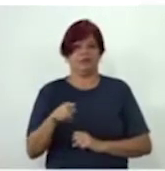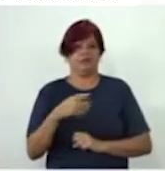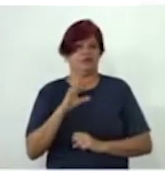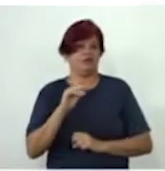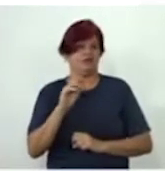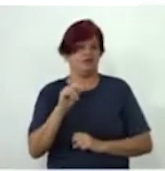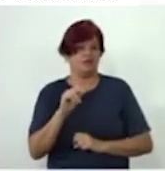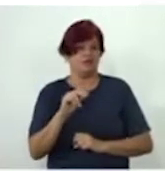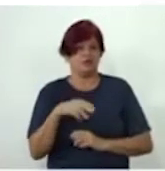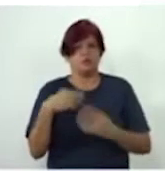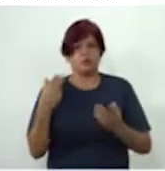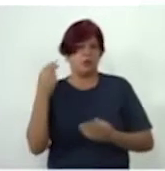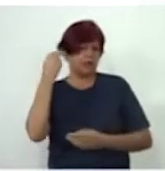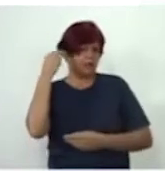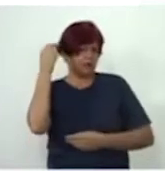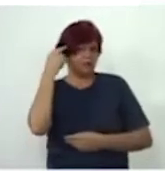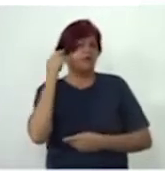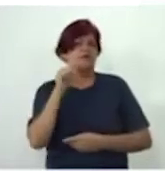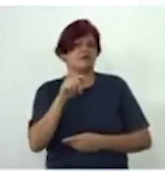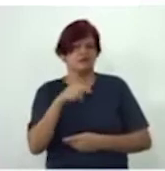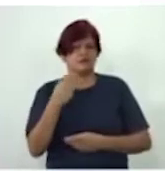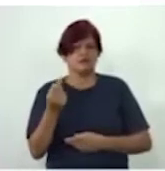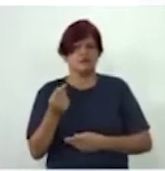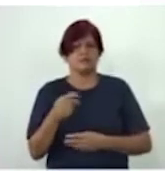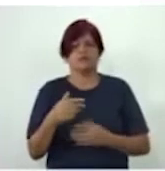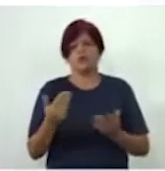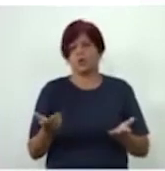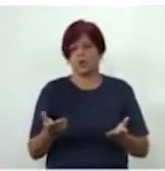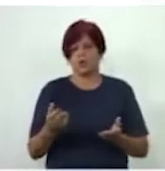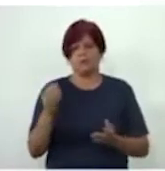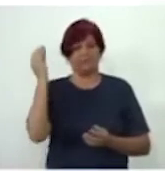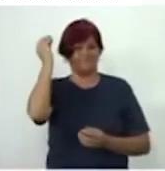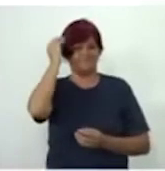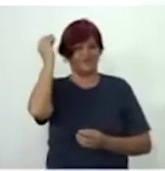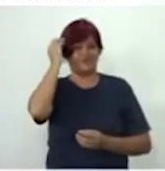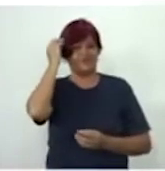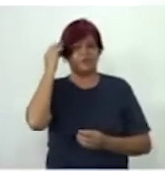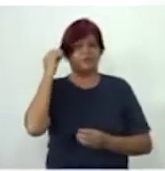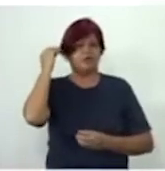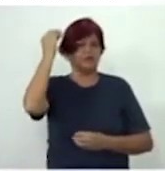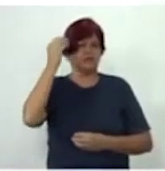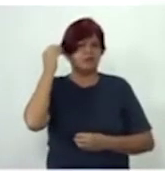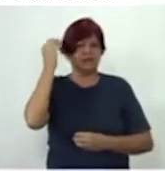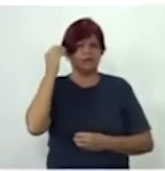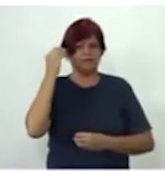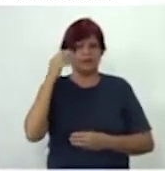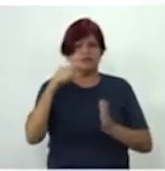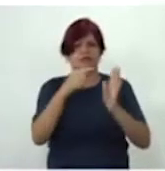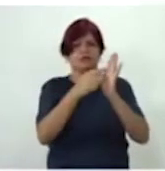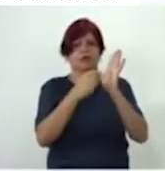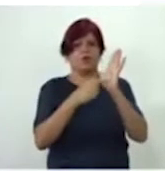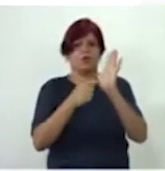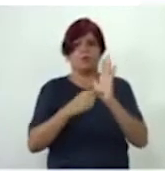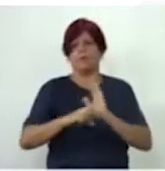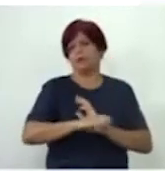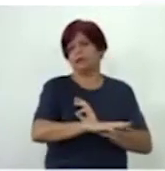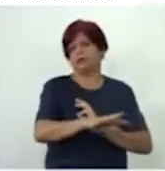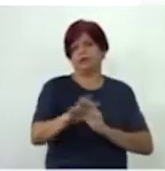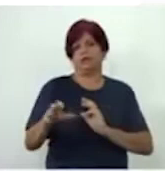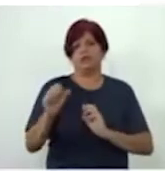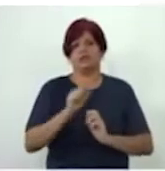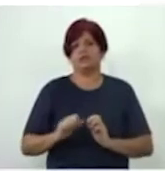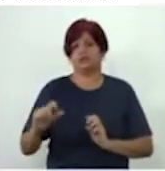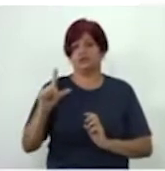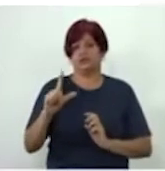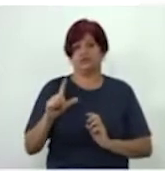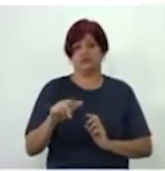qué habilidades, mediante los cuales pueda conocer e interpretar los componentes de la naturaleza, la sociedad y